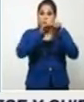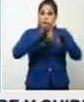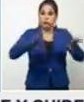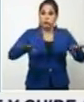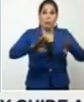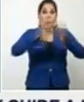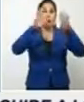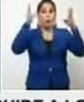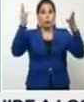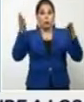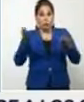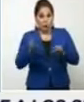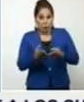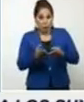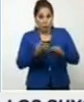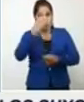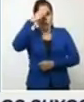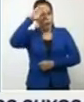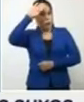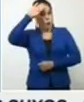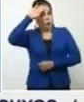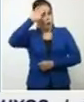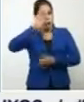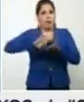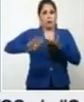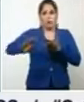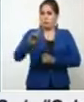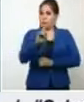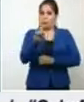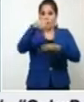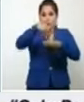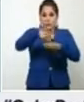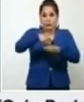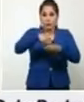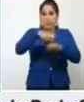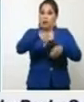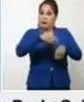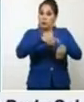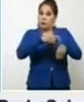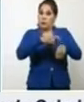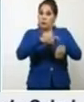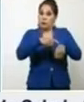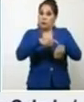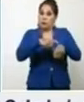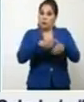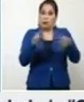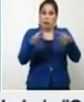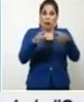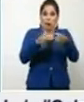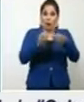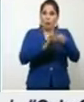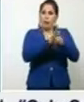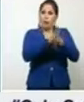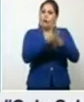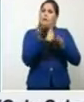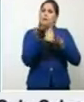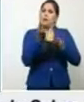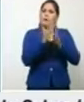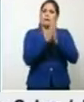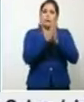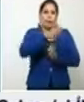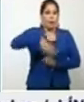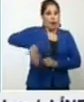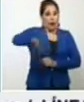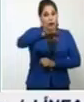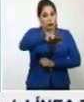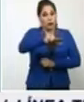de la que nuestro país no va a estar exento. Tenemos hasta ahora pocos casos, les pido a todos de favor que sigan